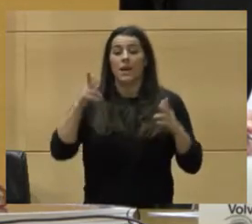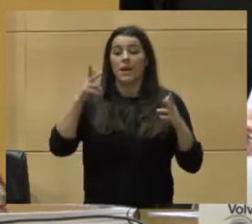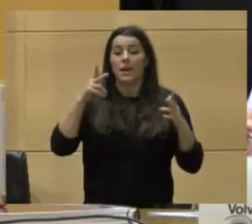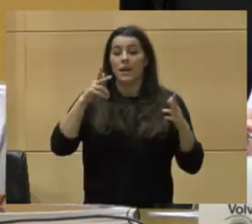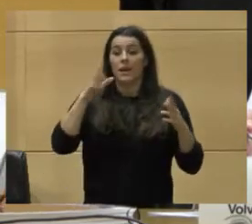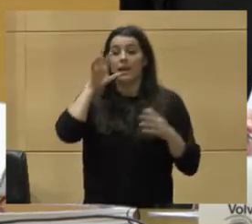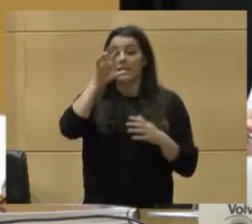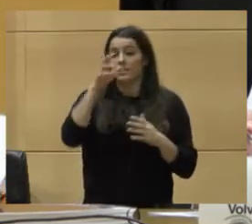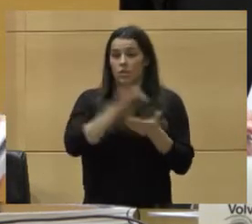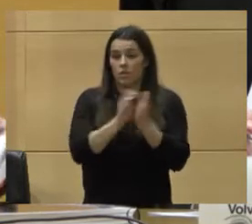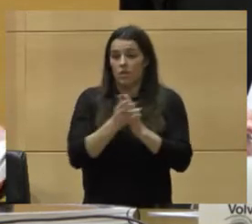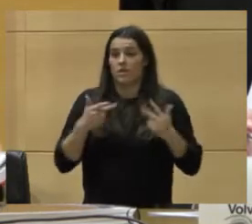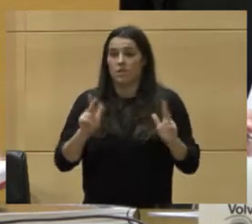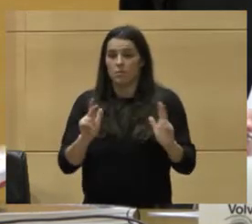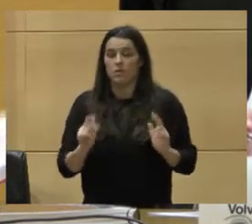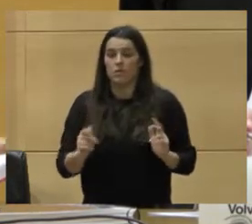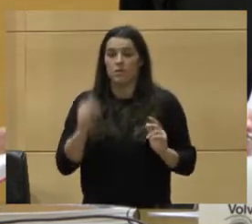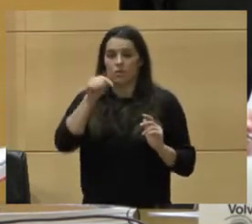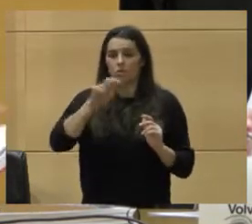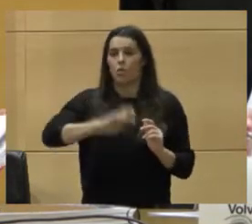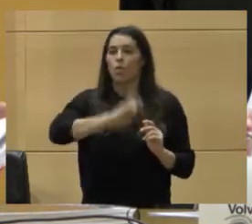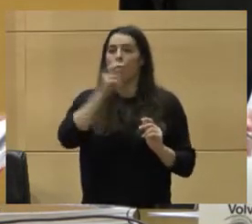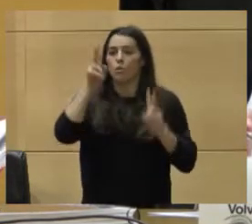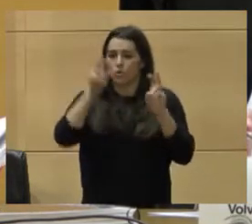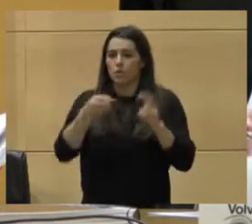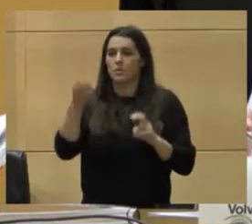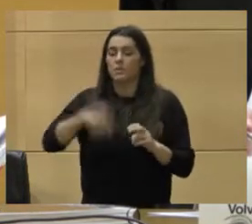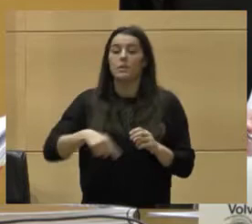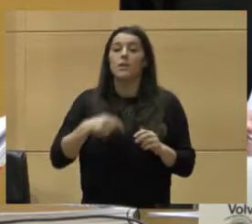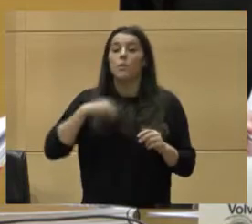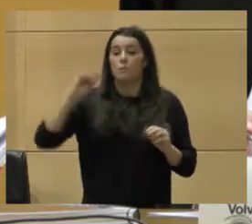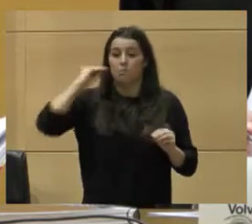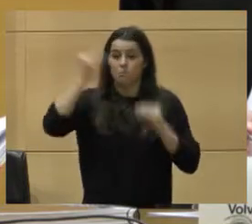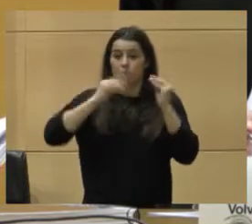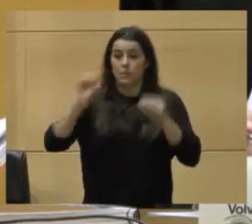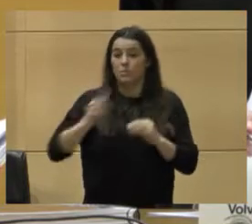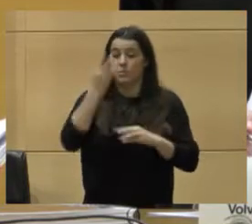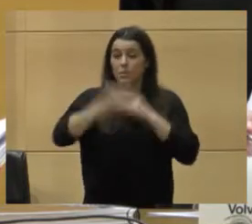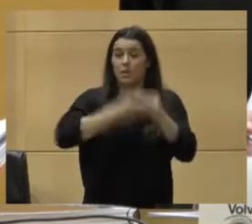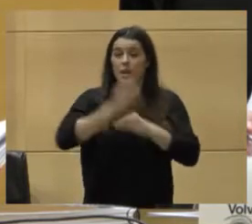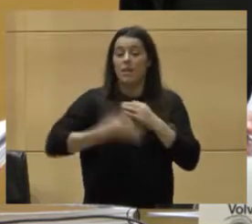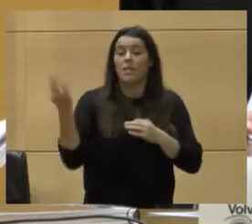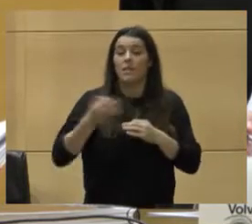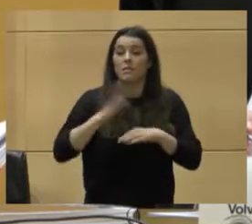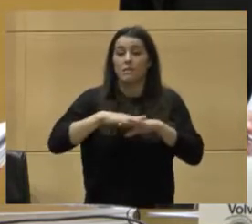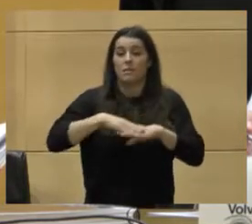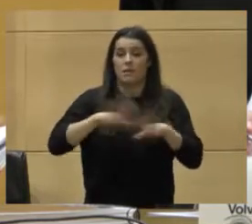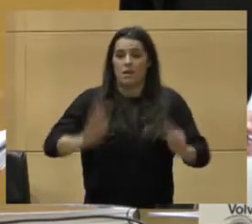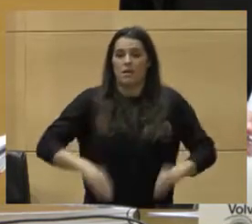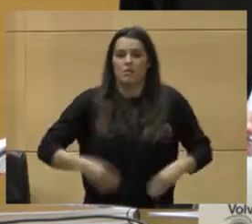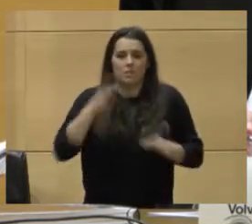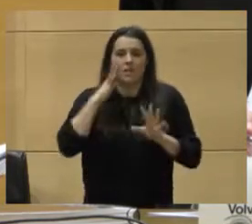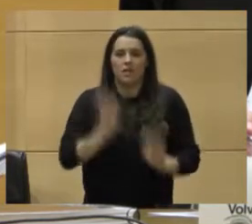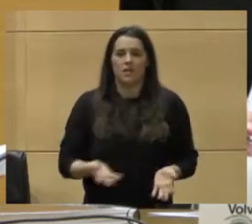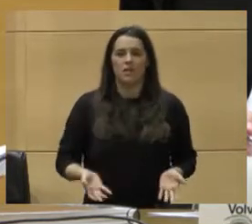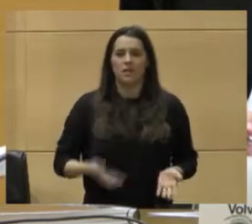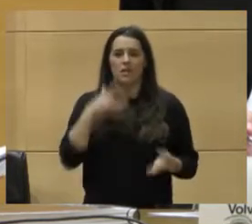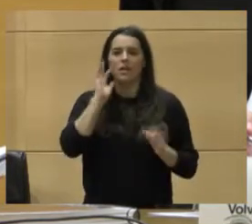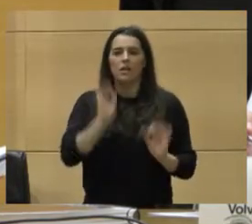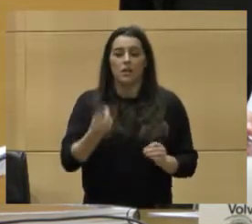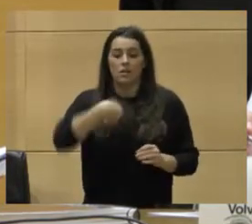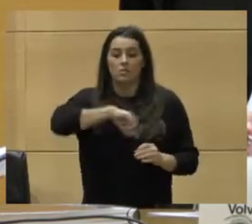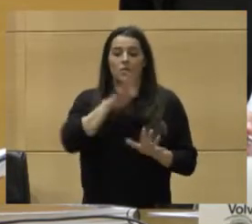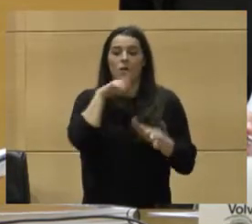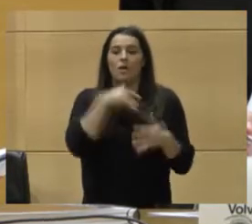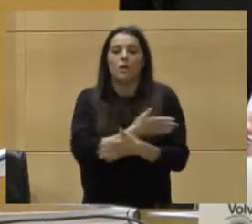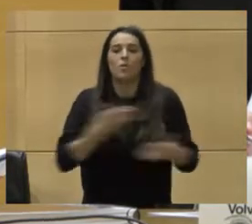momentos y yo creo que eso es otra de las cosas creo que lo primero que hay que hacer para poder transformar la realidad es asumir la realidad la que nos encontramos y la realidad la que nos